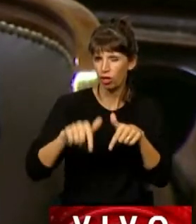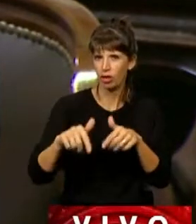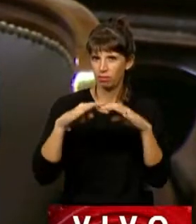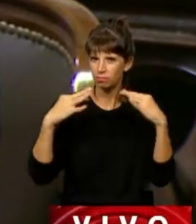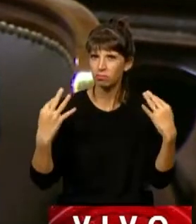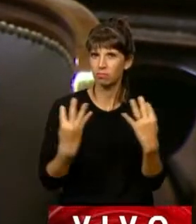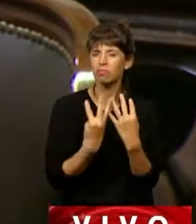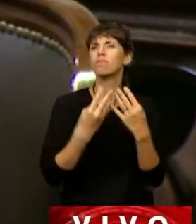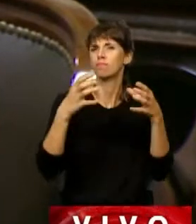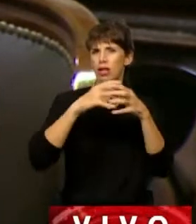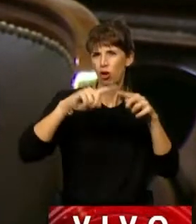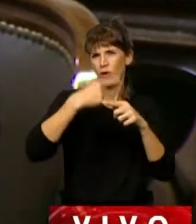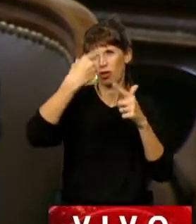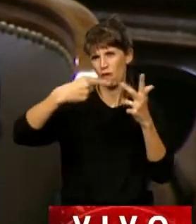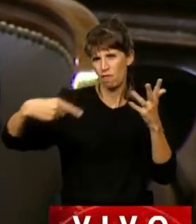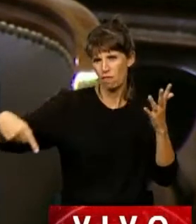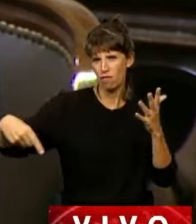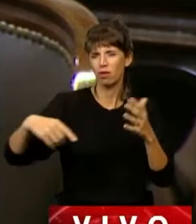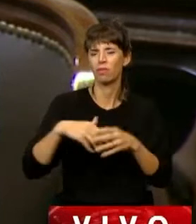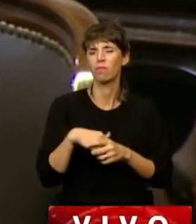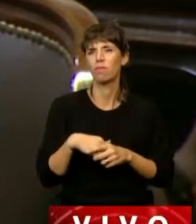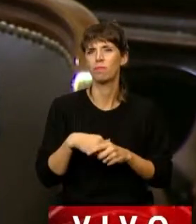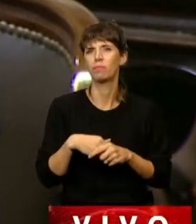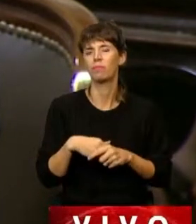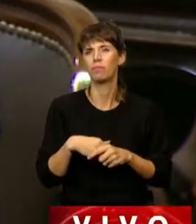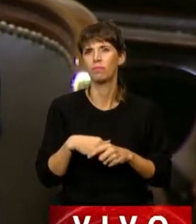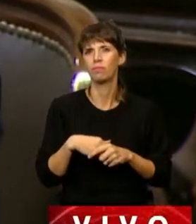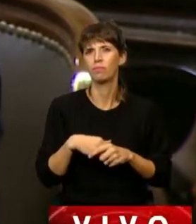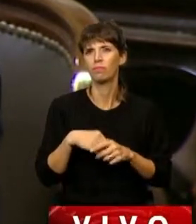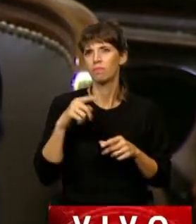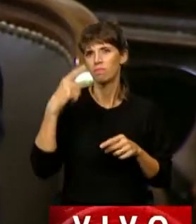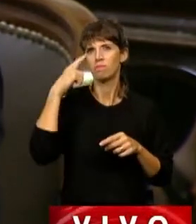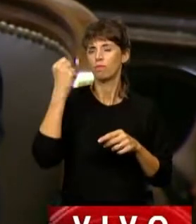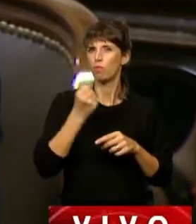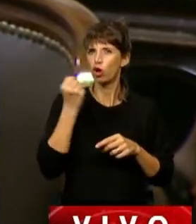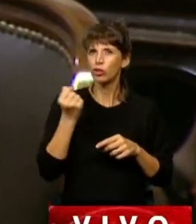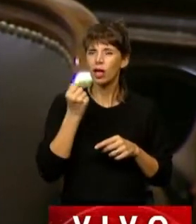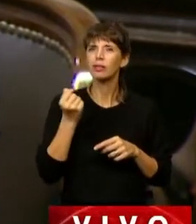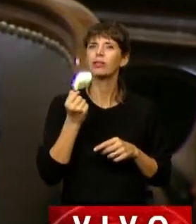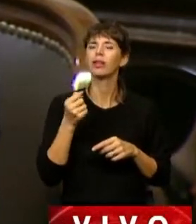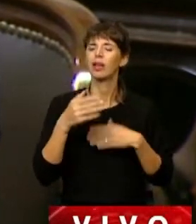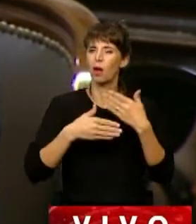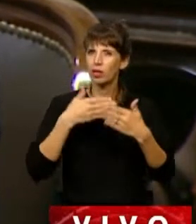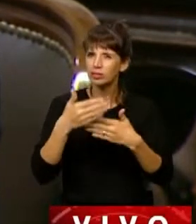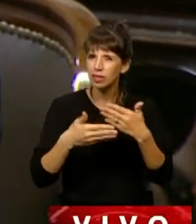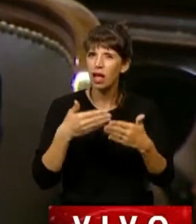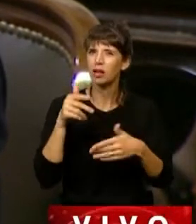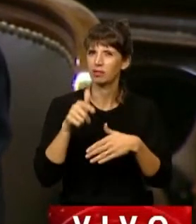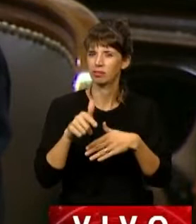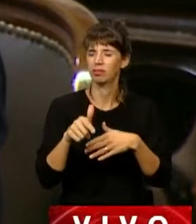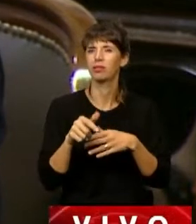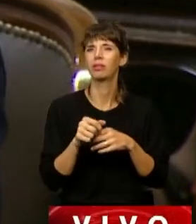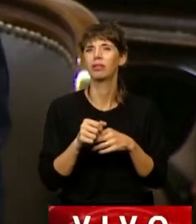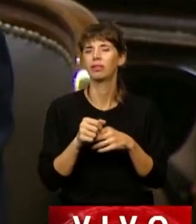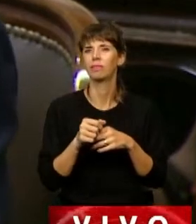de distintos signos políticos, y nos parece muy importante, sobre todo, avanzar en una idea